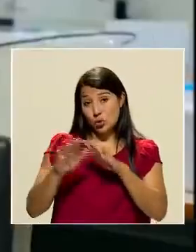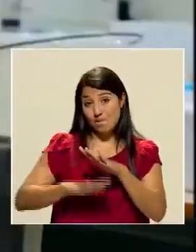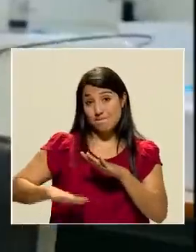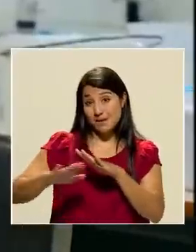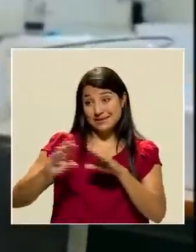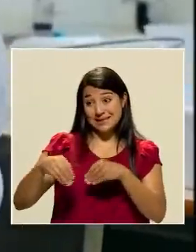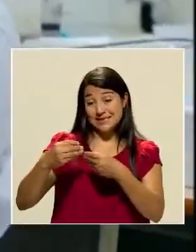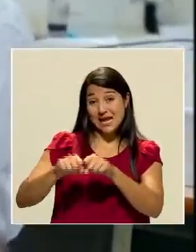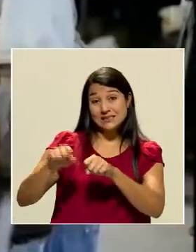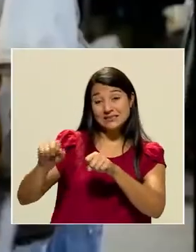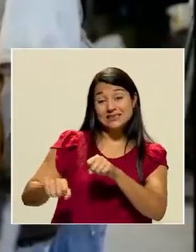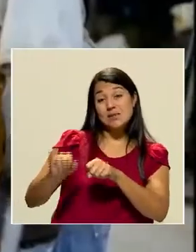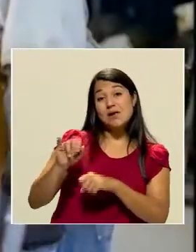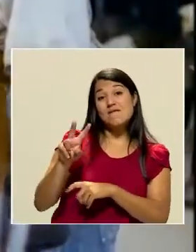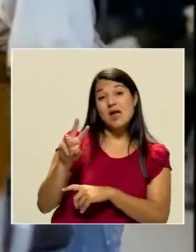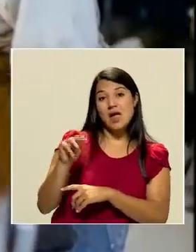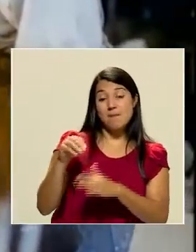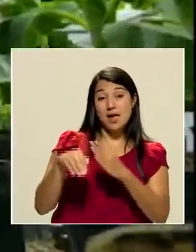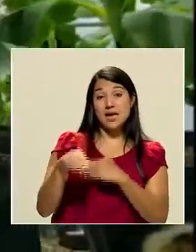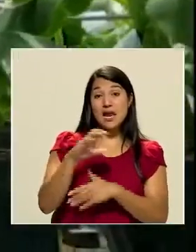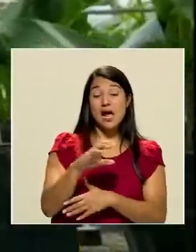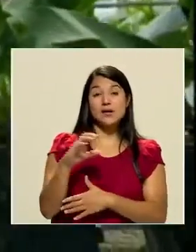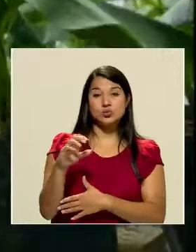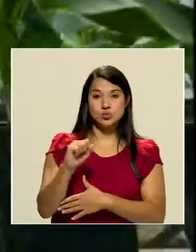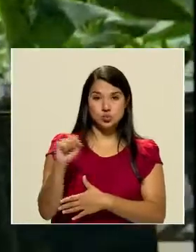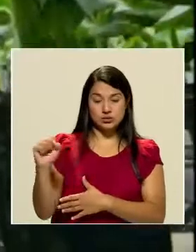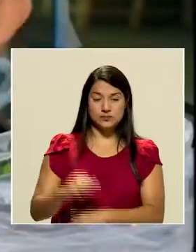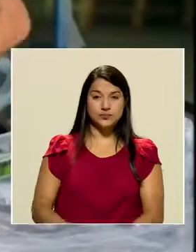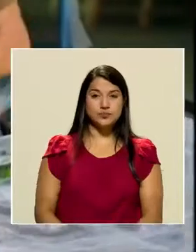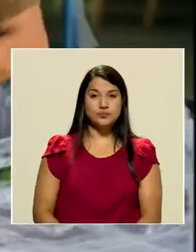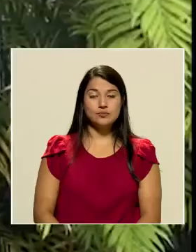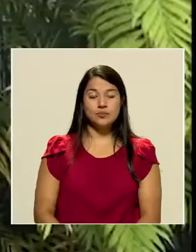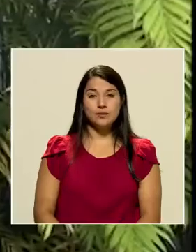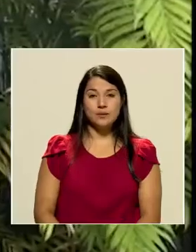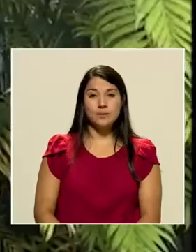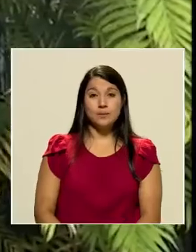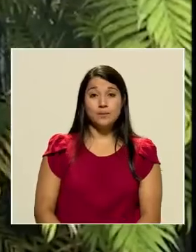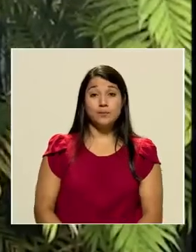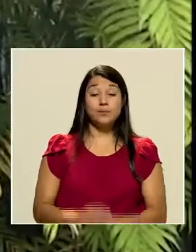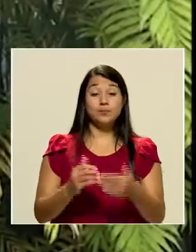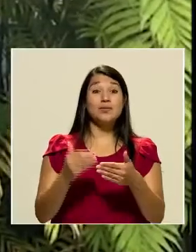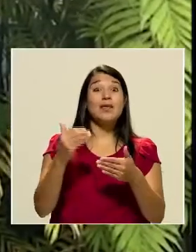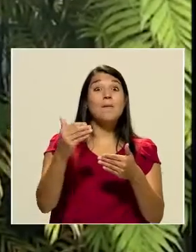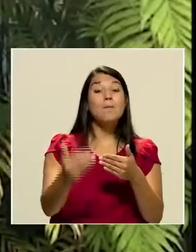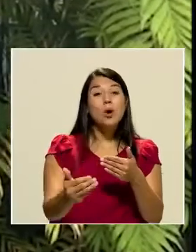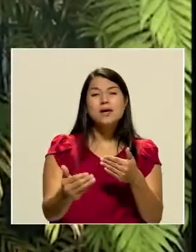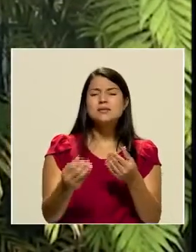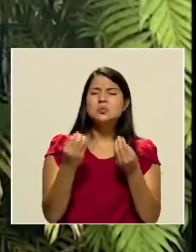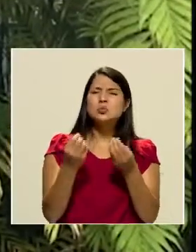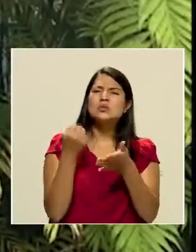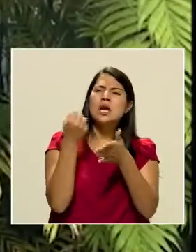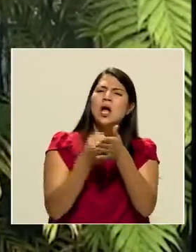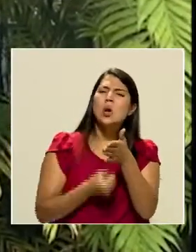el régimen de invalidez, vejez y muerte de la Caja Costarricense de Seguro Social. Después de una larga